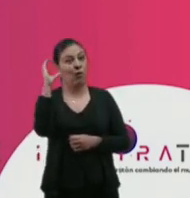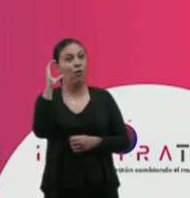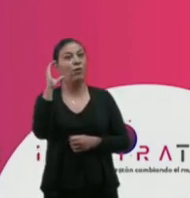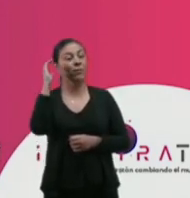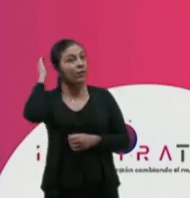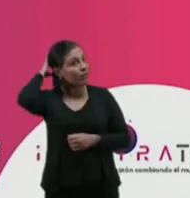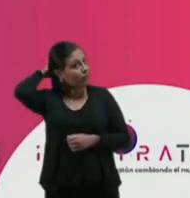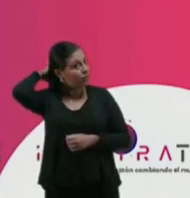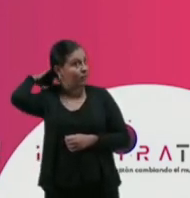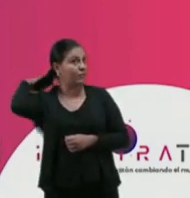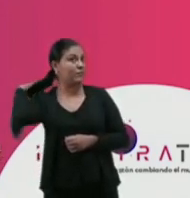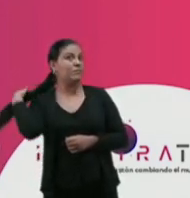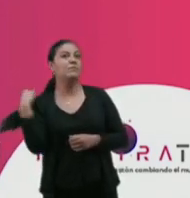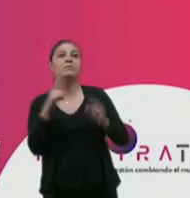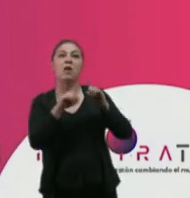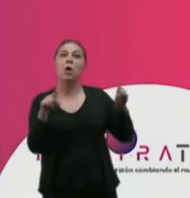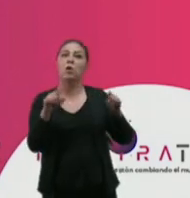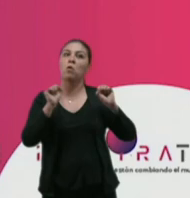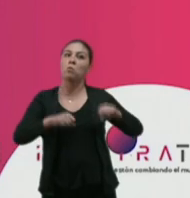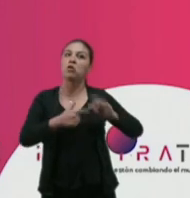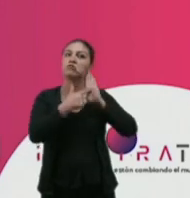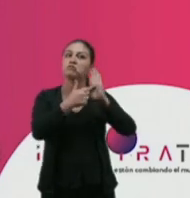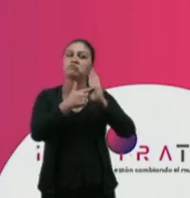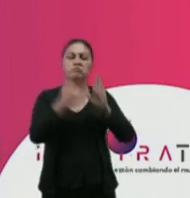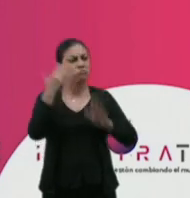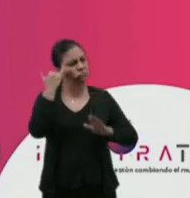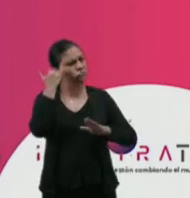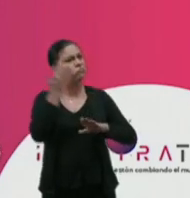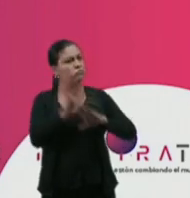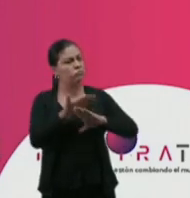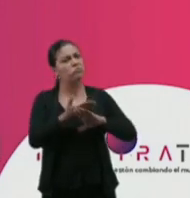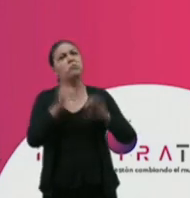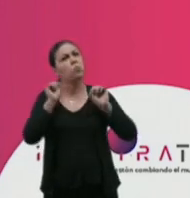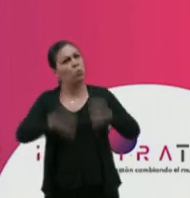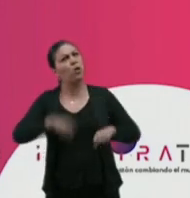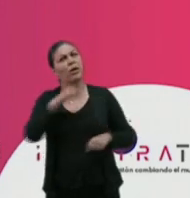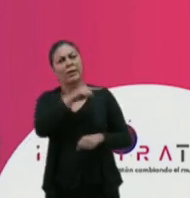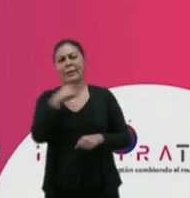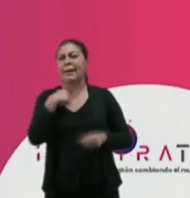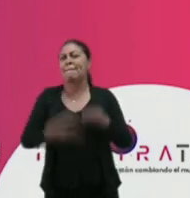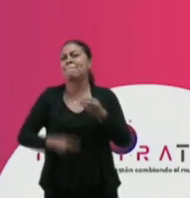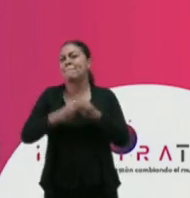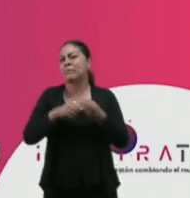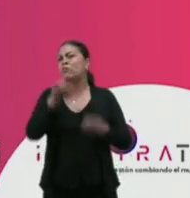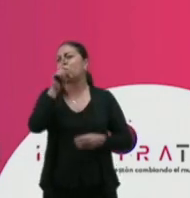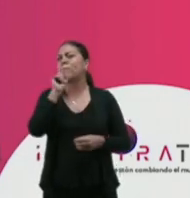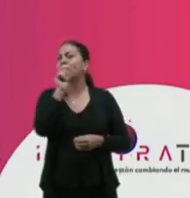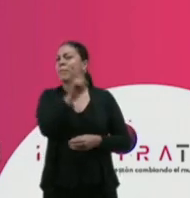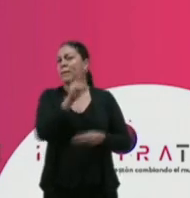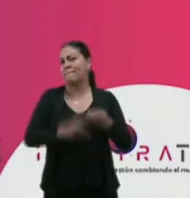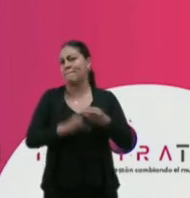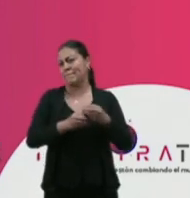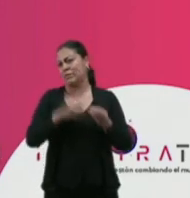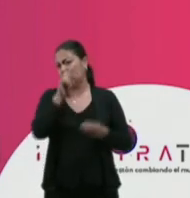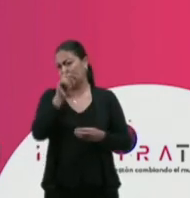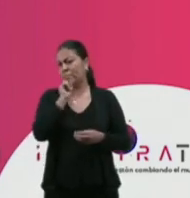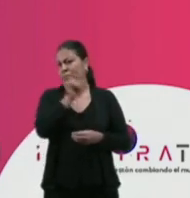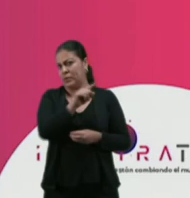con algunos, se les podemos presentar esta idea. Una pregunta más, si me permites, como emprendedores